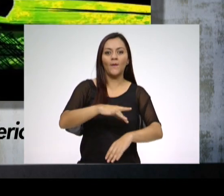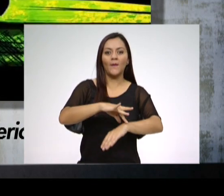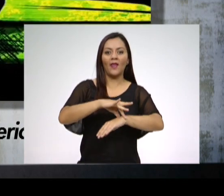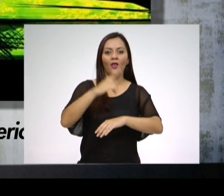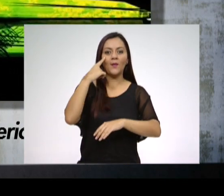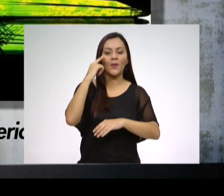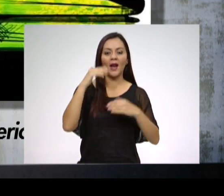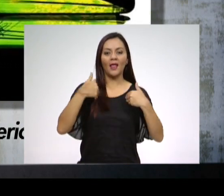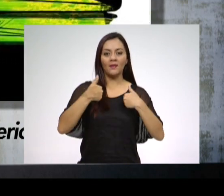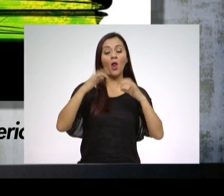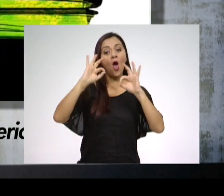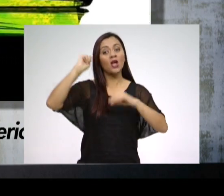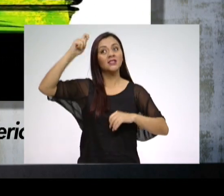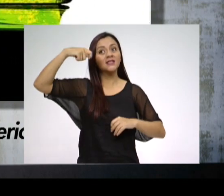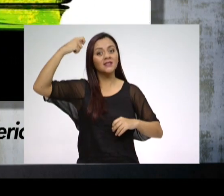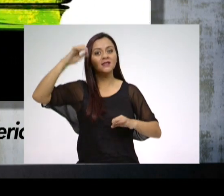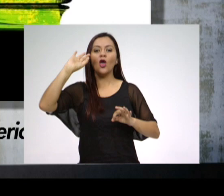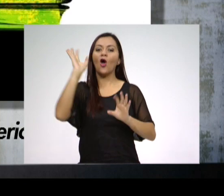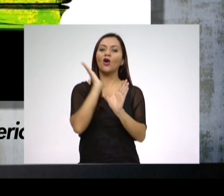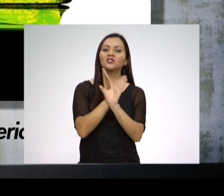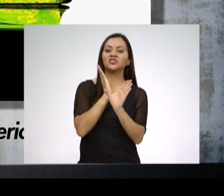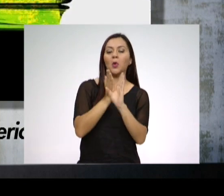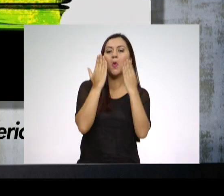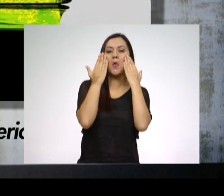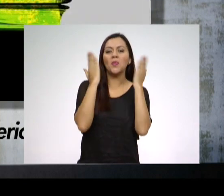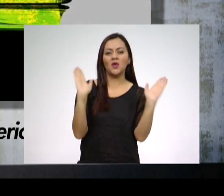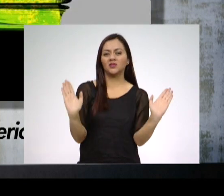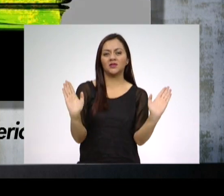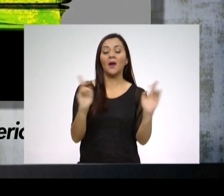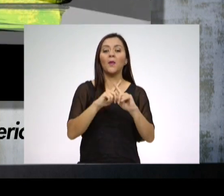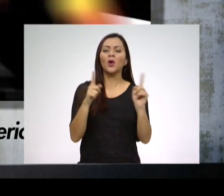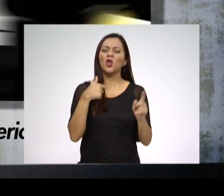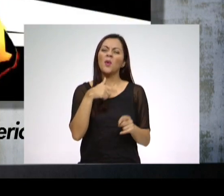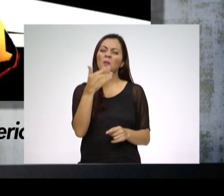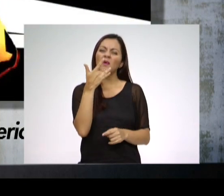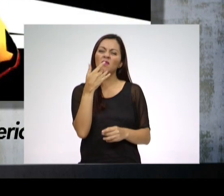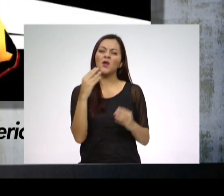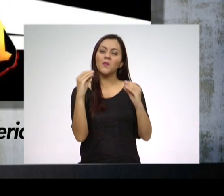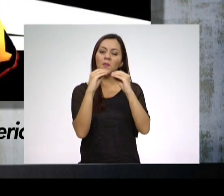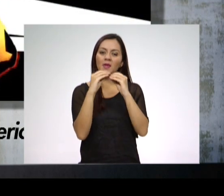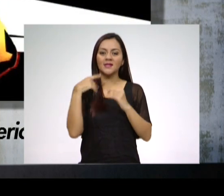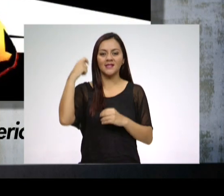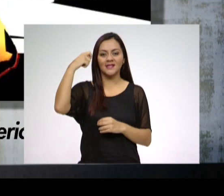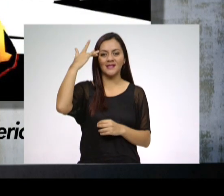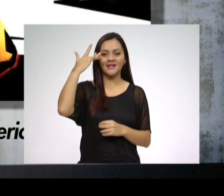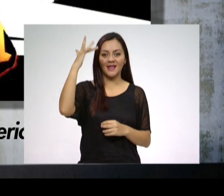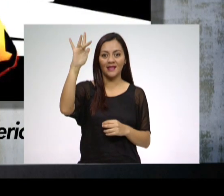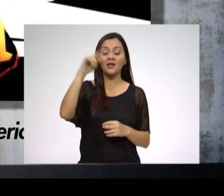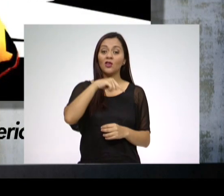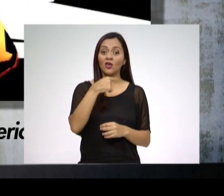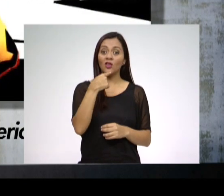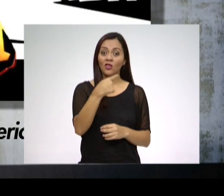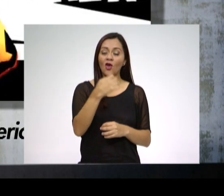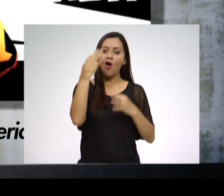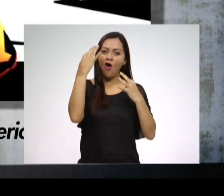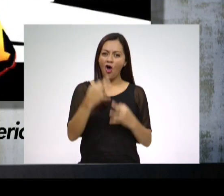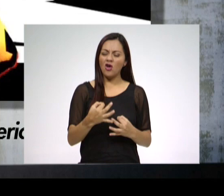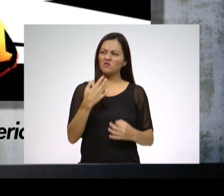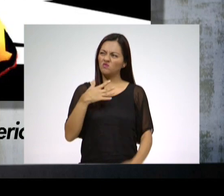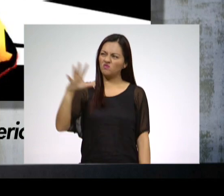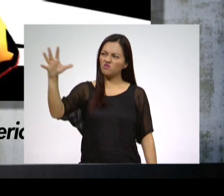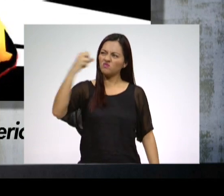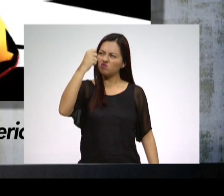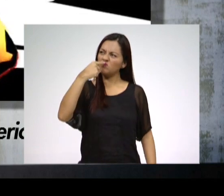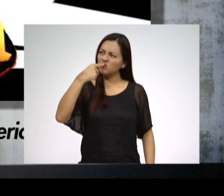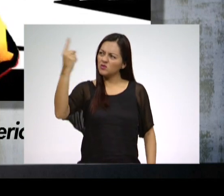o cineasta o psicóloga. Mejor como cineasta. Hoy me llené de valor y le dije a ese pirata que me tiene